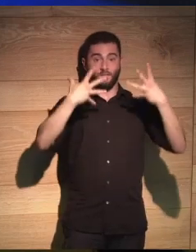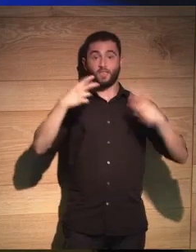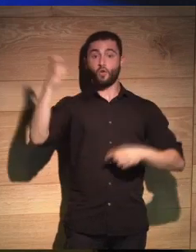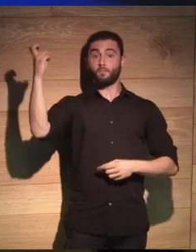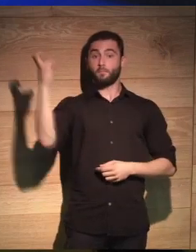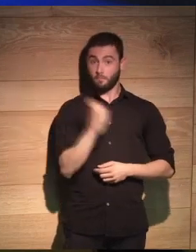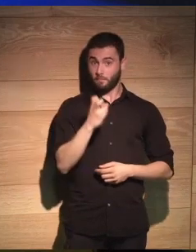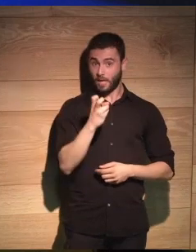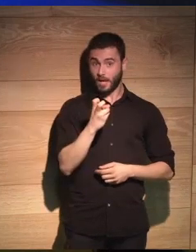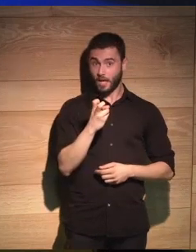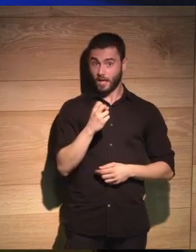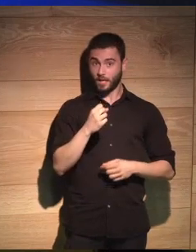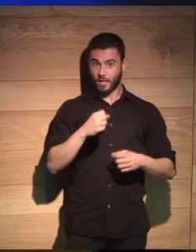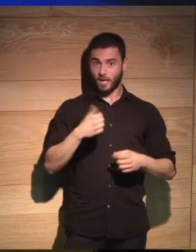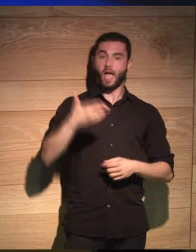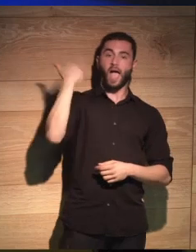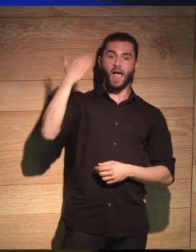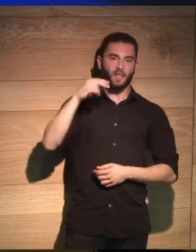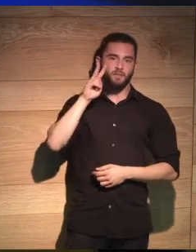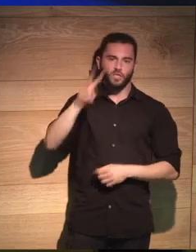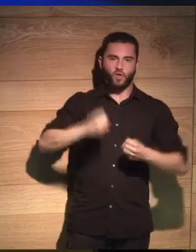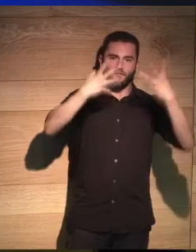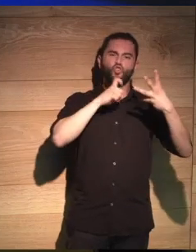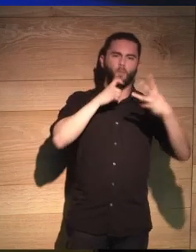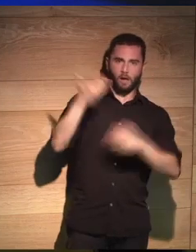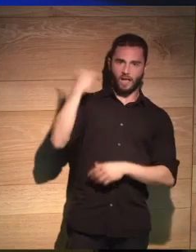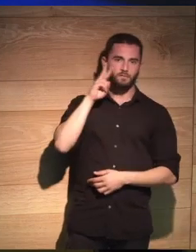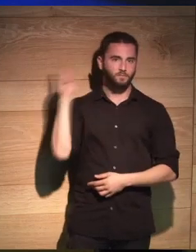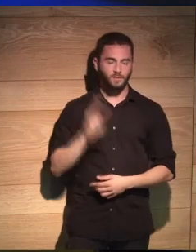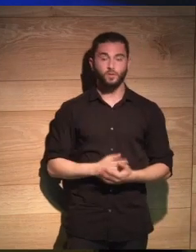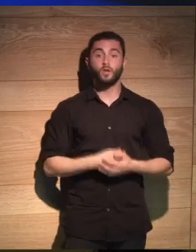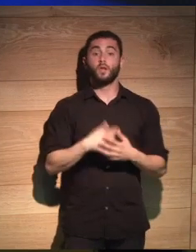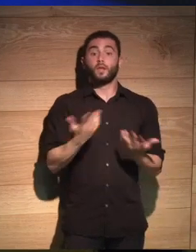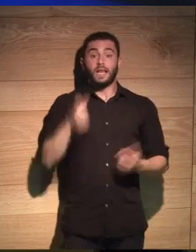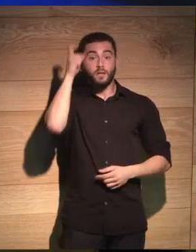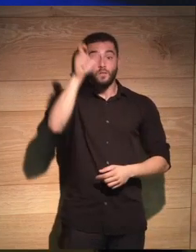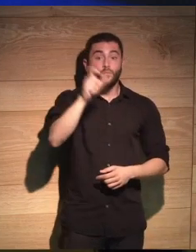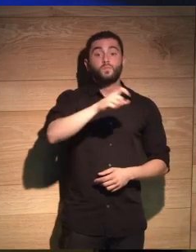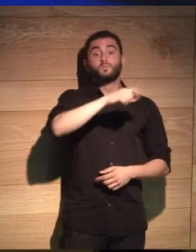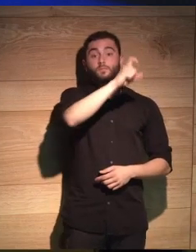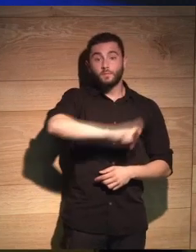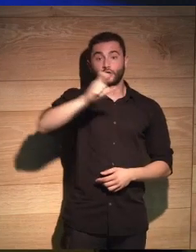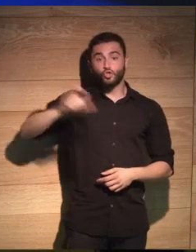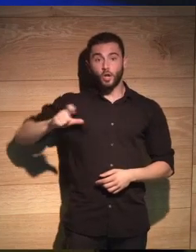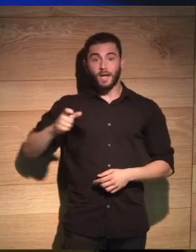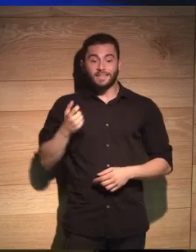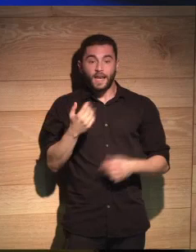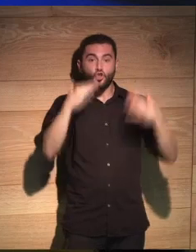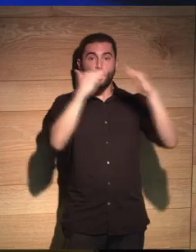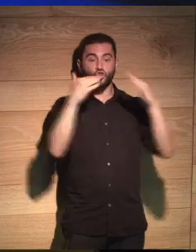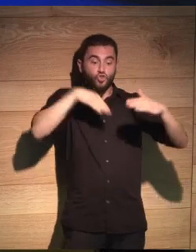estaba dividido y había de todo en este edificio, porque estaba desde la gente del pueblo en los sótanos,